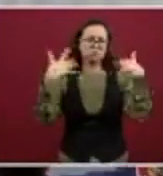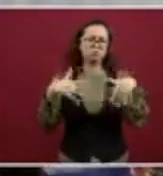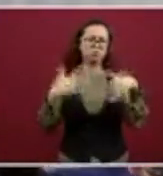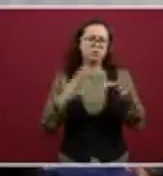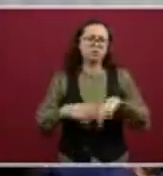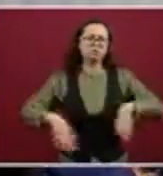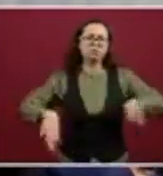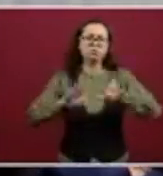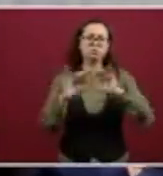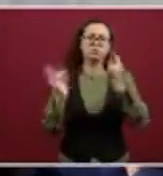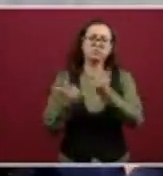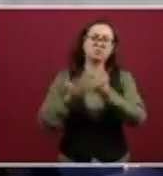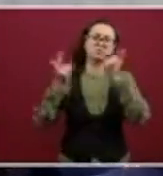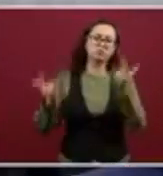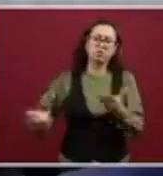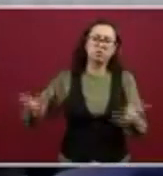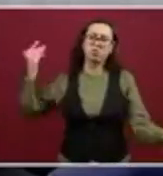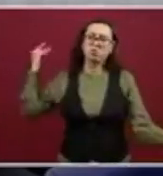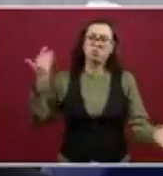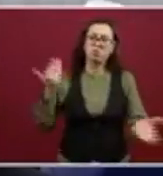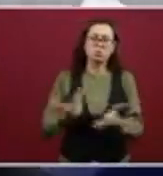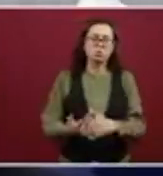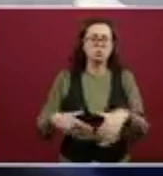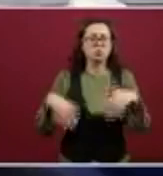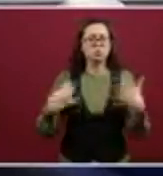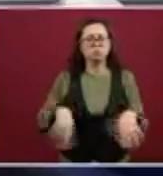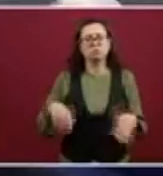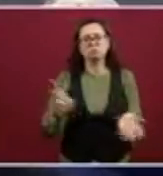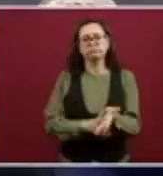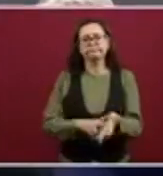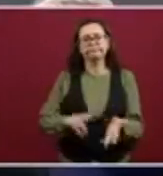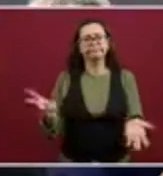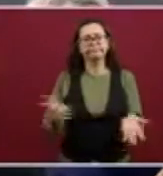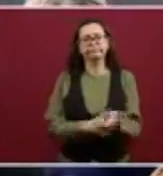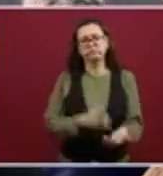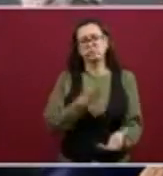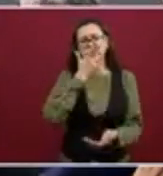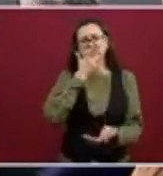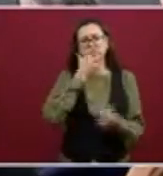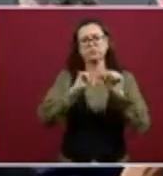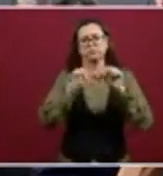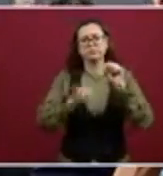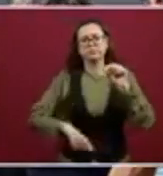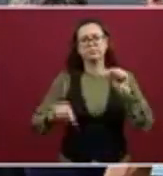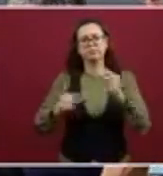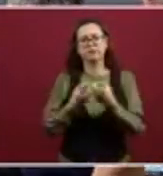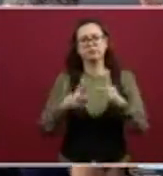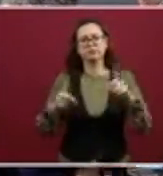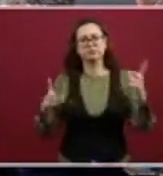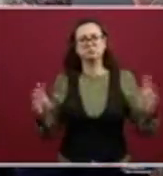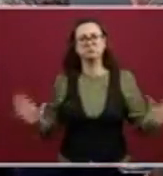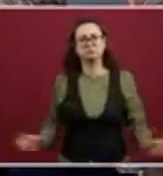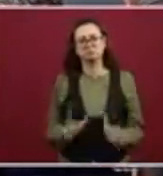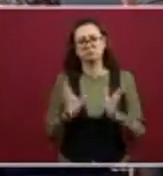importante, histórico, que ha contribuido mucho al desarrollo de México, y